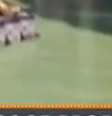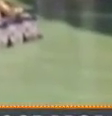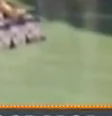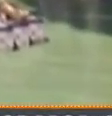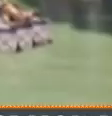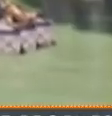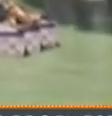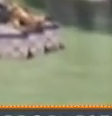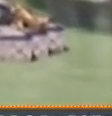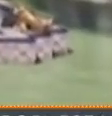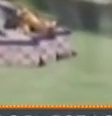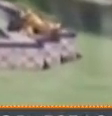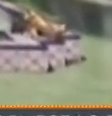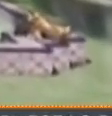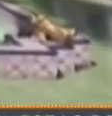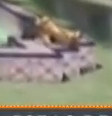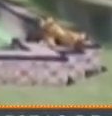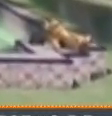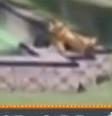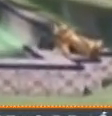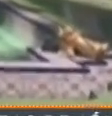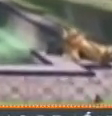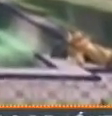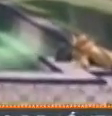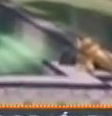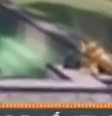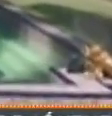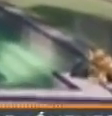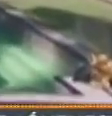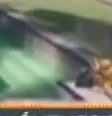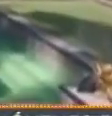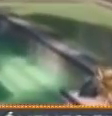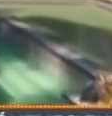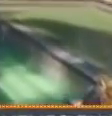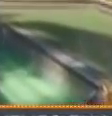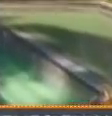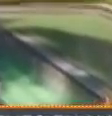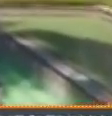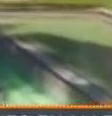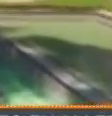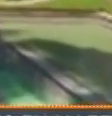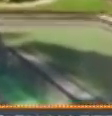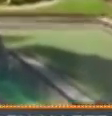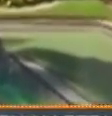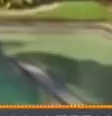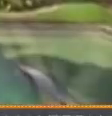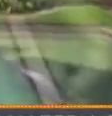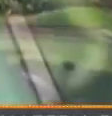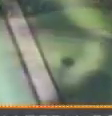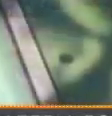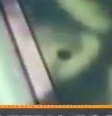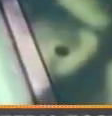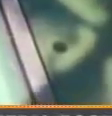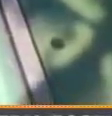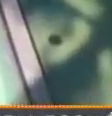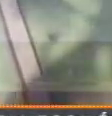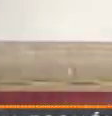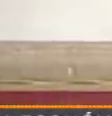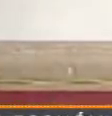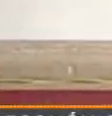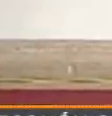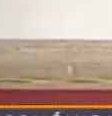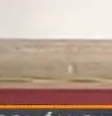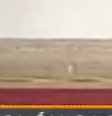recordemos que forma parte también de lo que ha sido la convocatoria abierta del presidente Nicolás Maduro Moros. Vemos a través de las imágenes